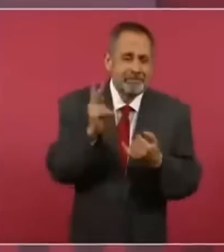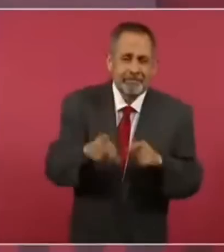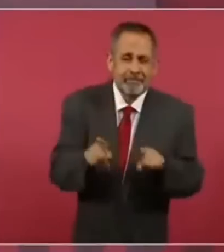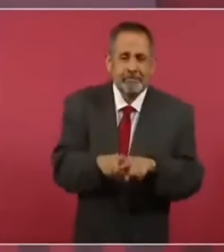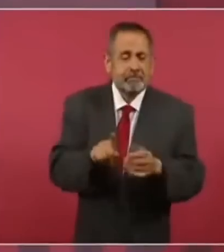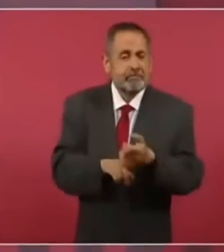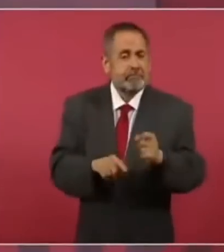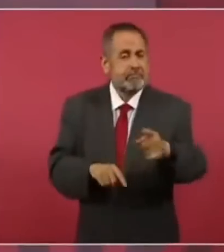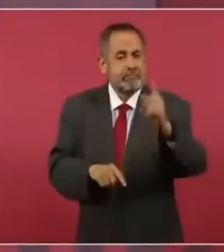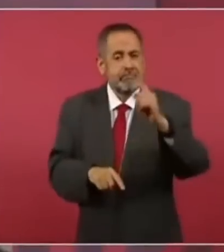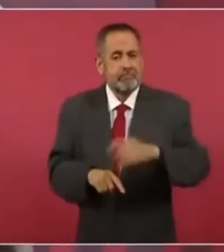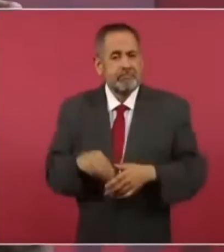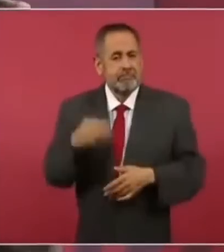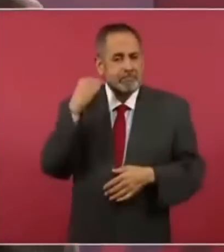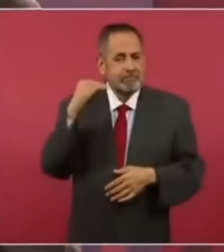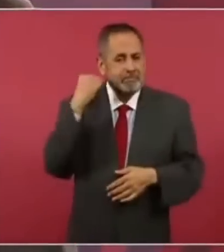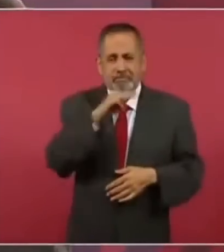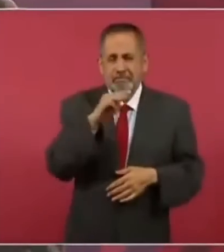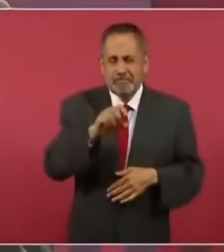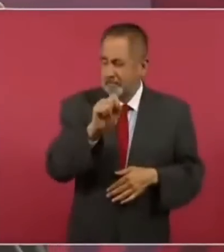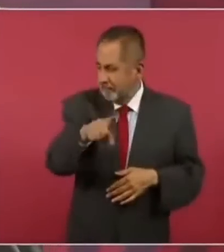hacían en Michoacán.